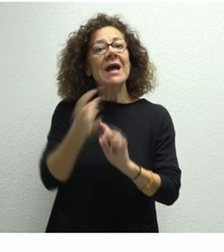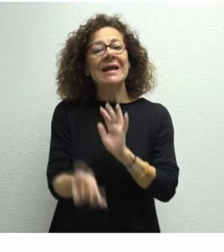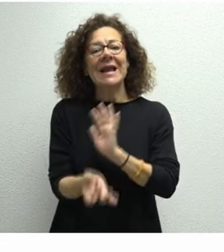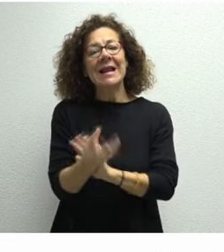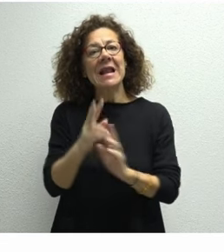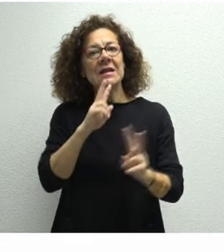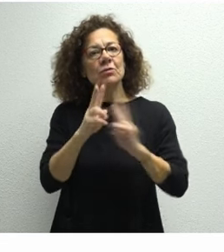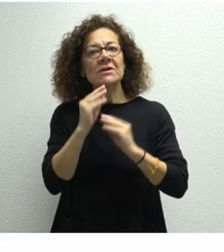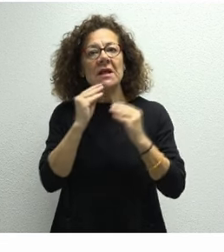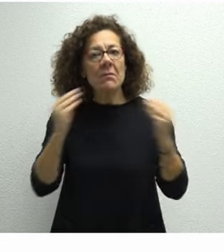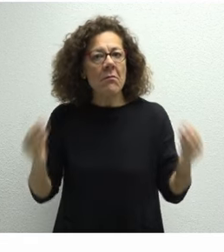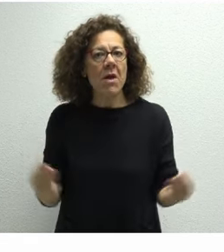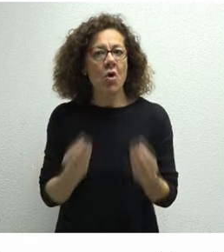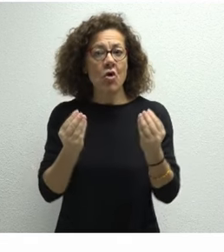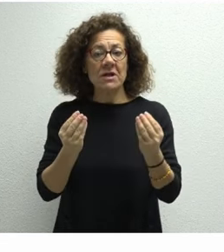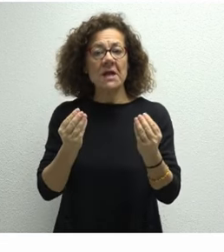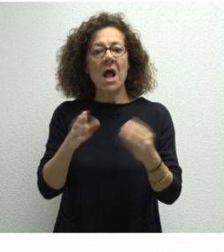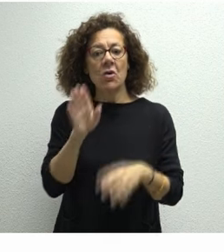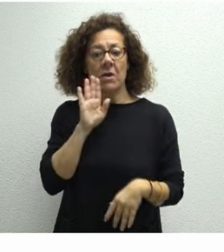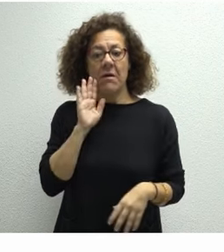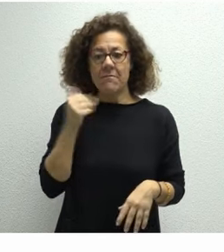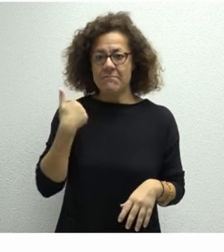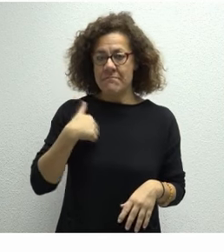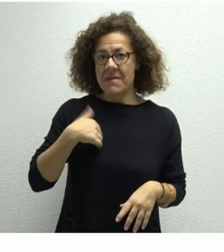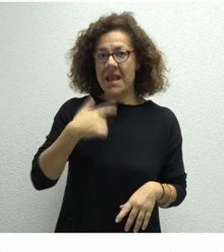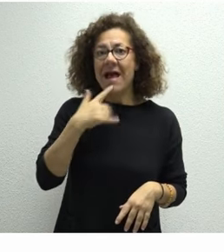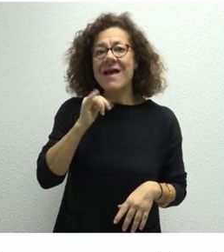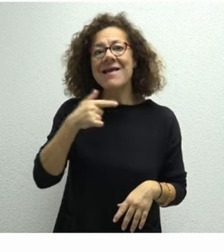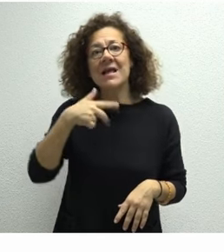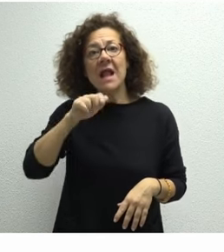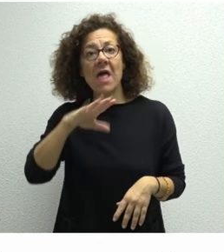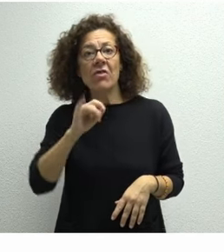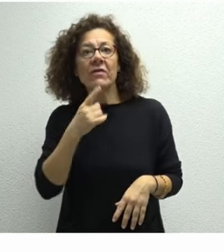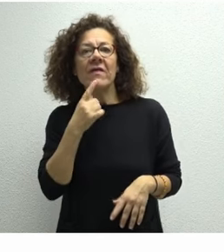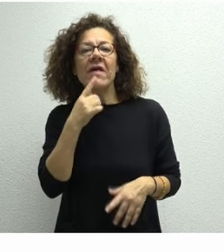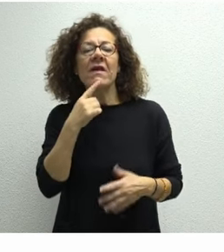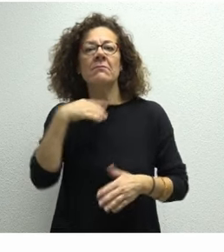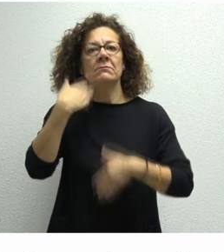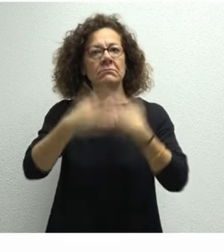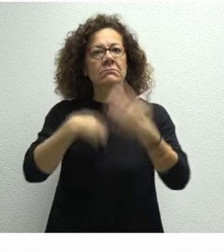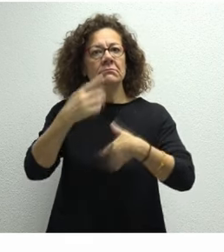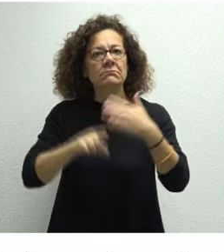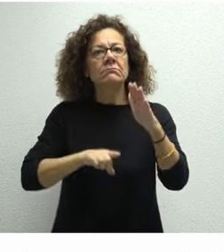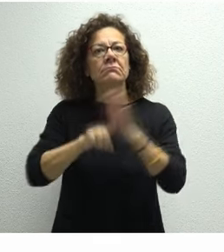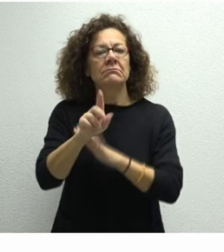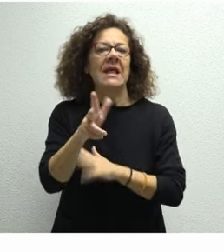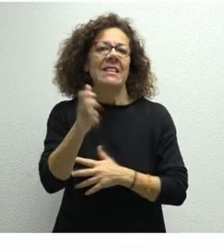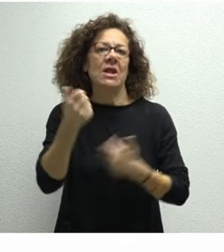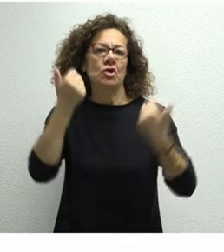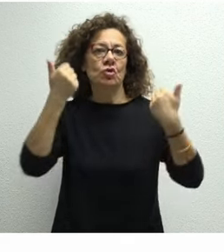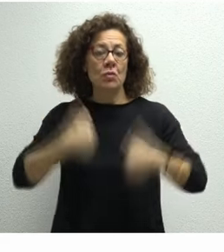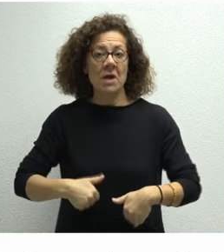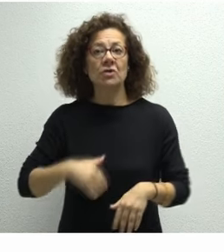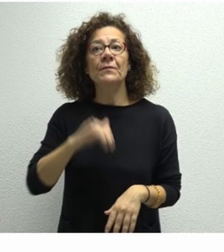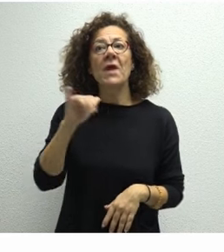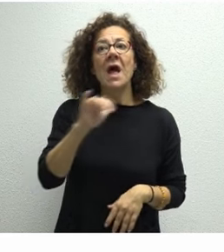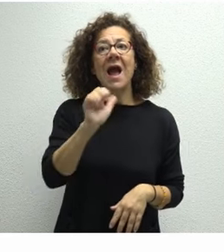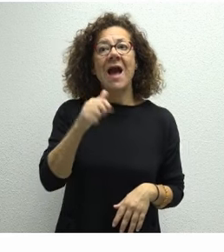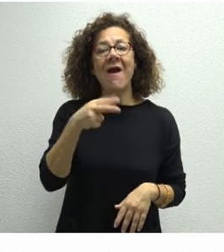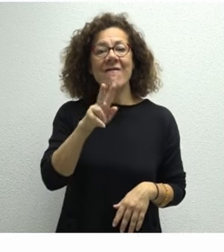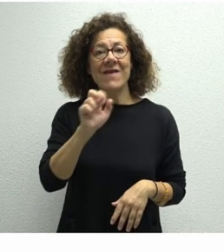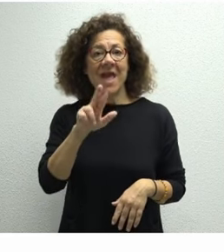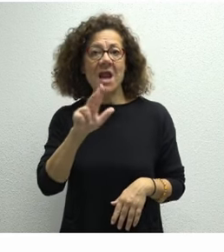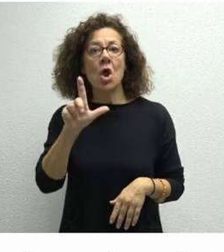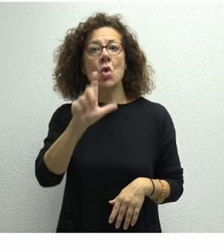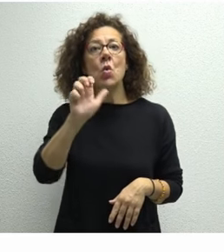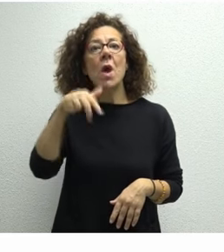respuestas a lo que decía Ignacio de hacer posible El Avance en derechos humanos y Javier Javier luengo